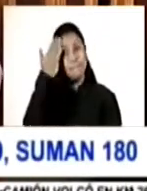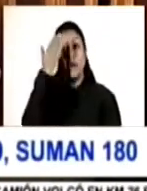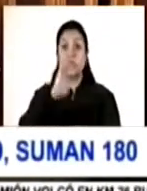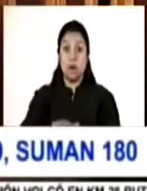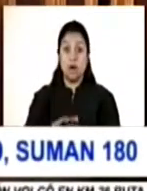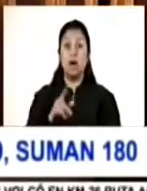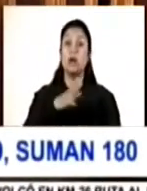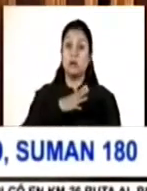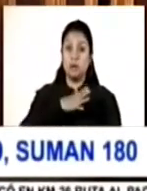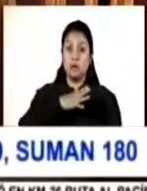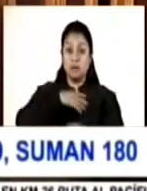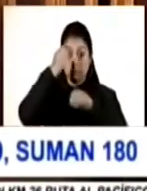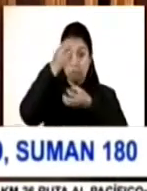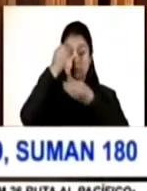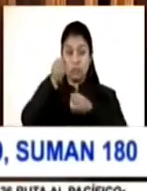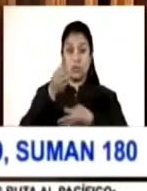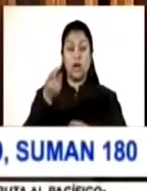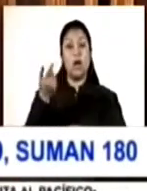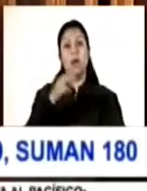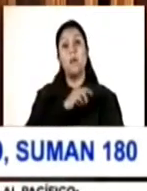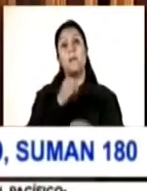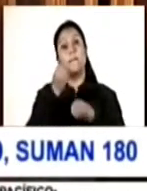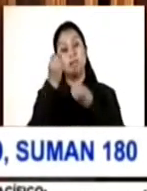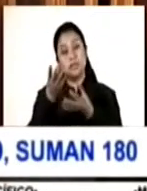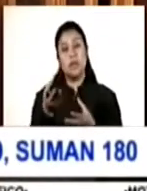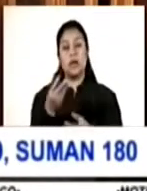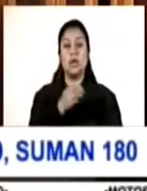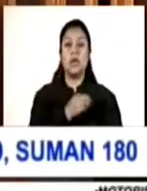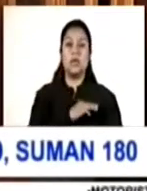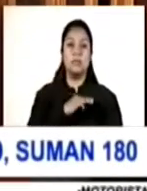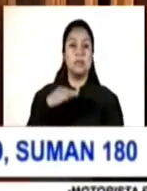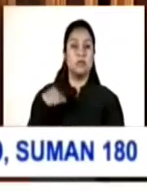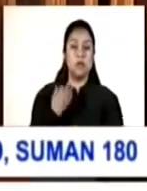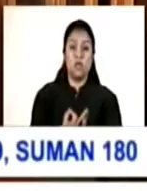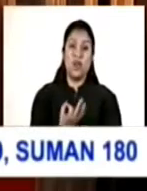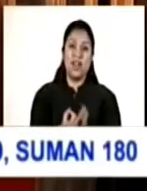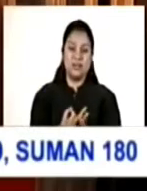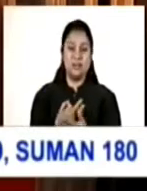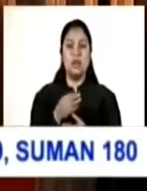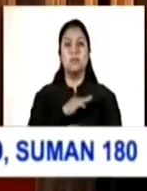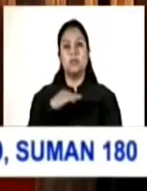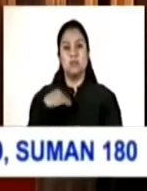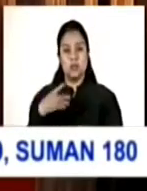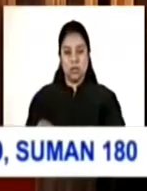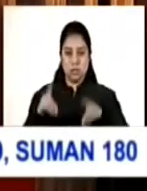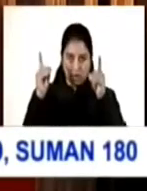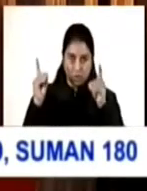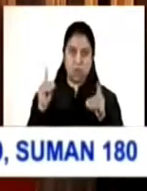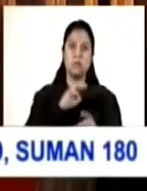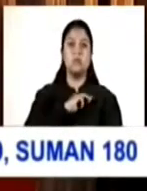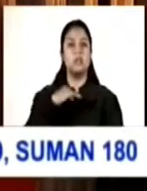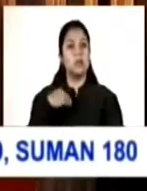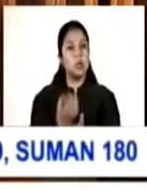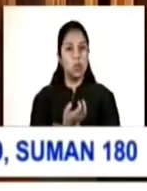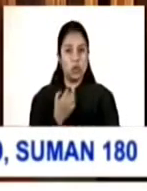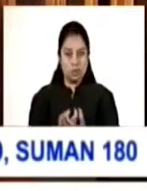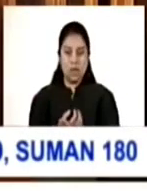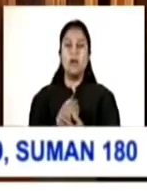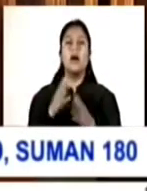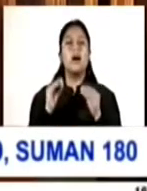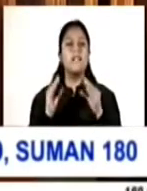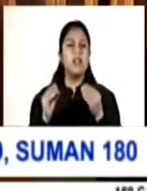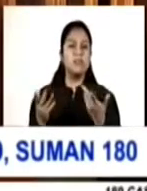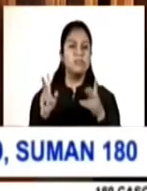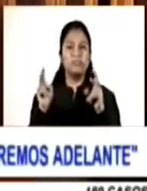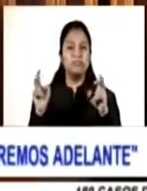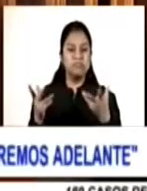que habrá un mensaje del Ministerio de Finanzas, de Desarrollo y el Ministerio de Economía, donde hablarán sobre el tema económico, el Fondo